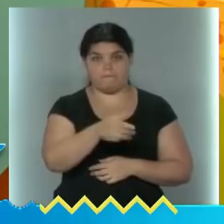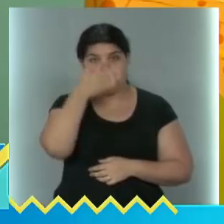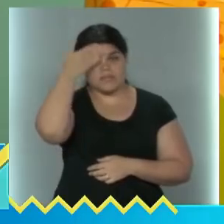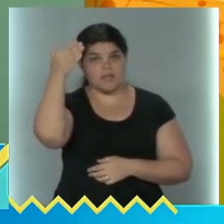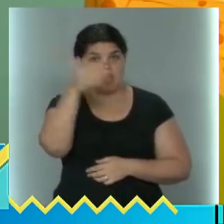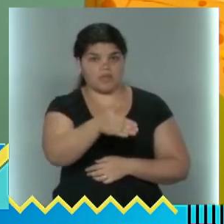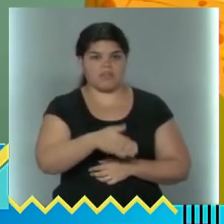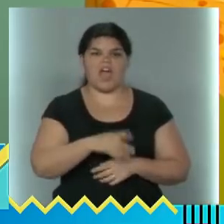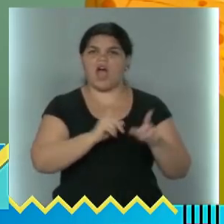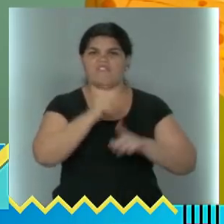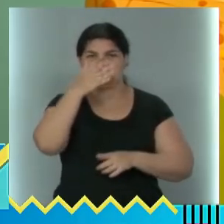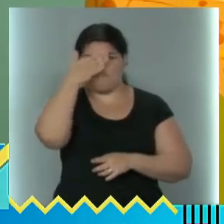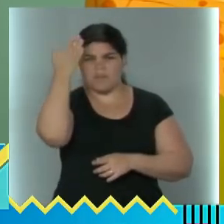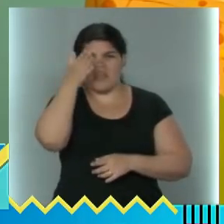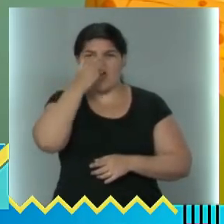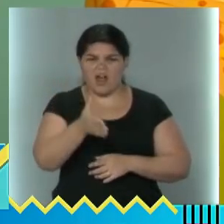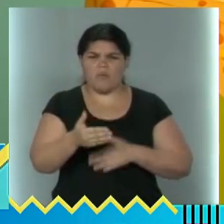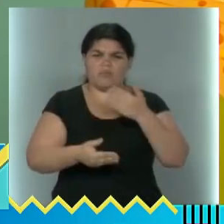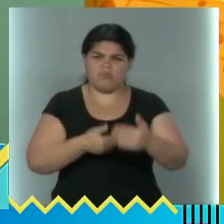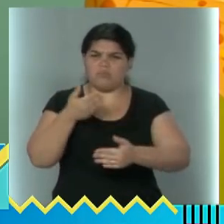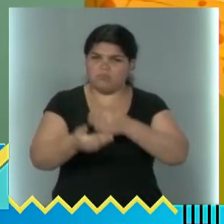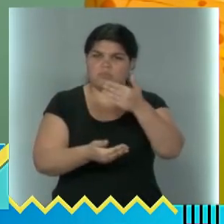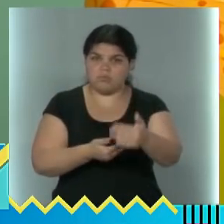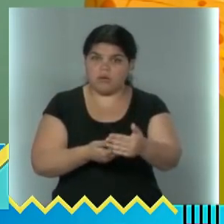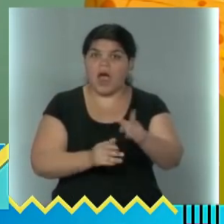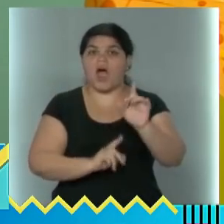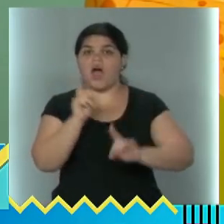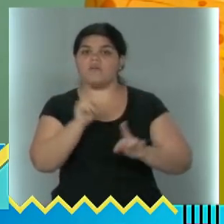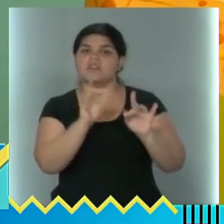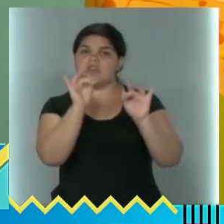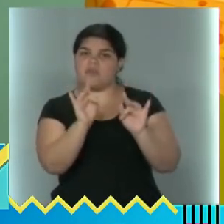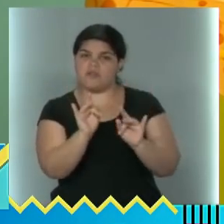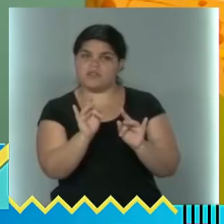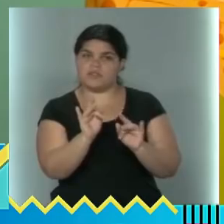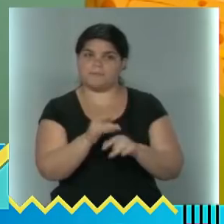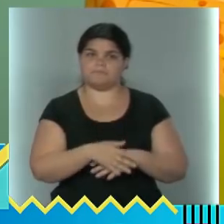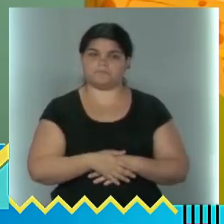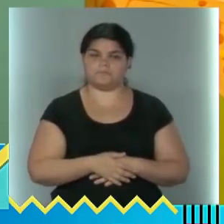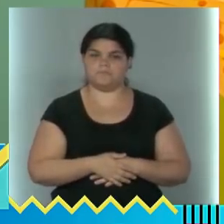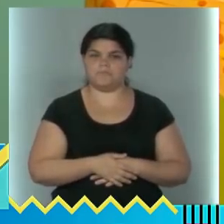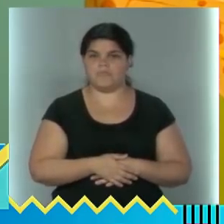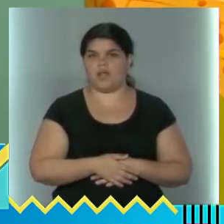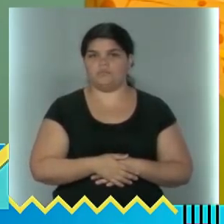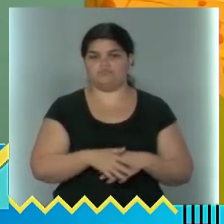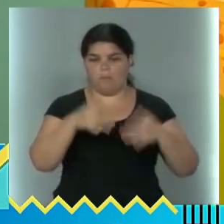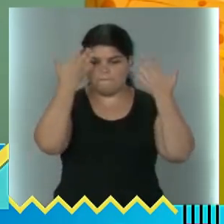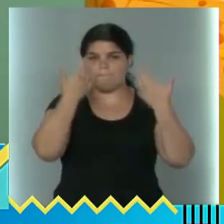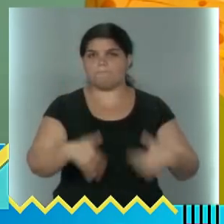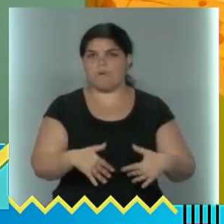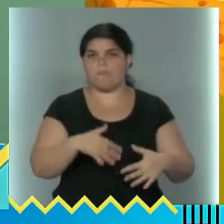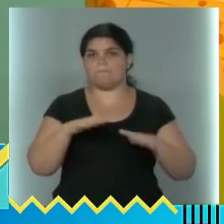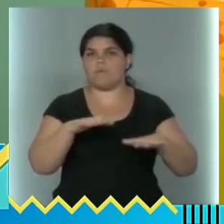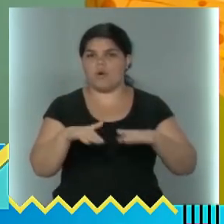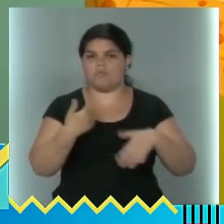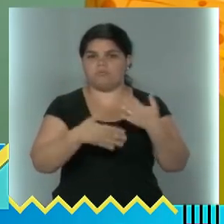enfermedad progresa, suelen haber ciertas dificultades. Bueno, los síntomas motores son los que más progresan,